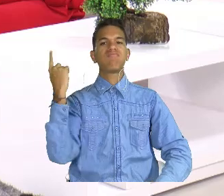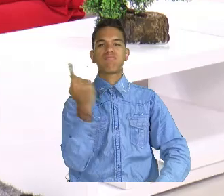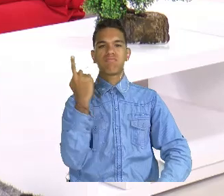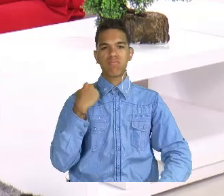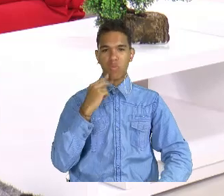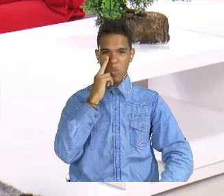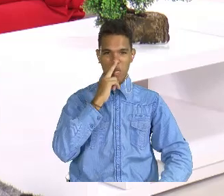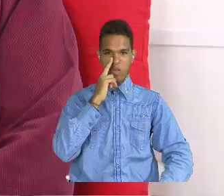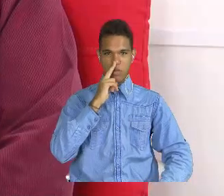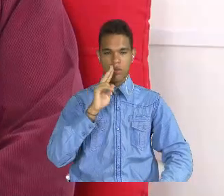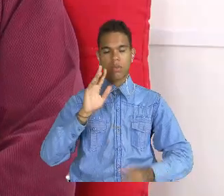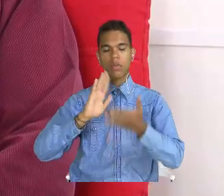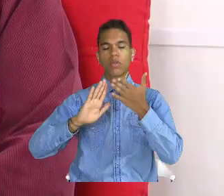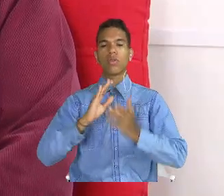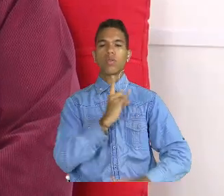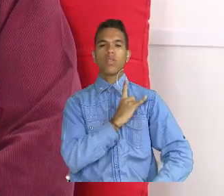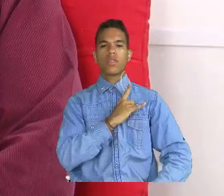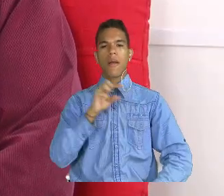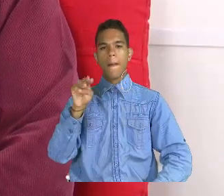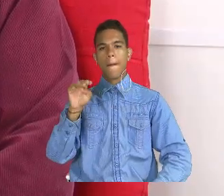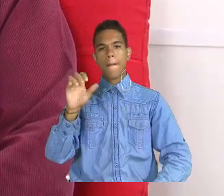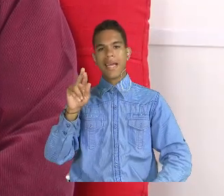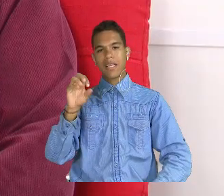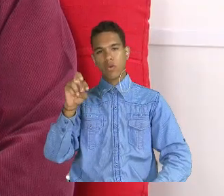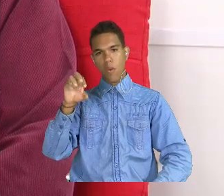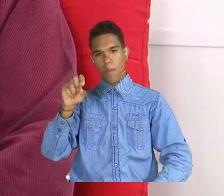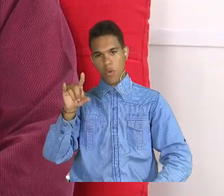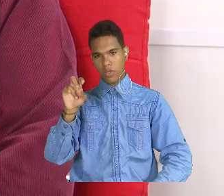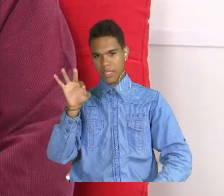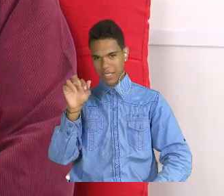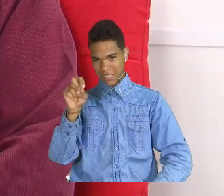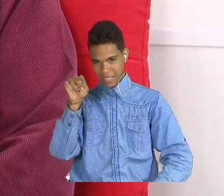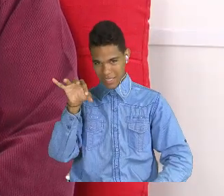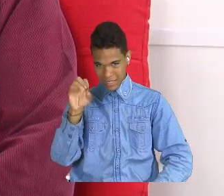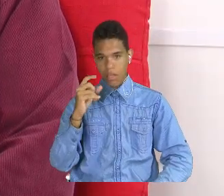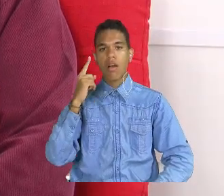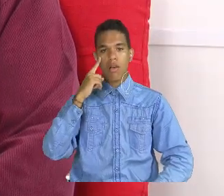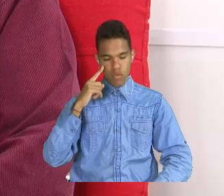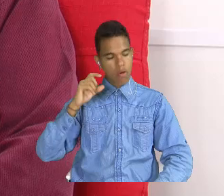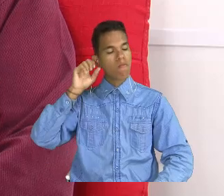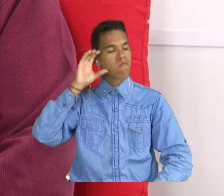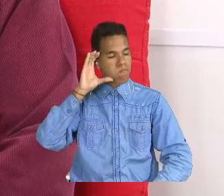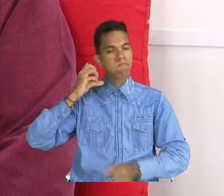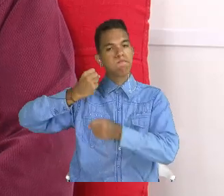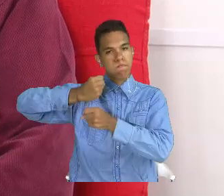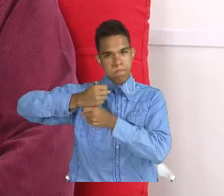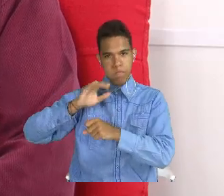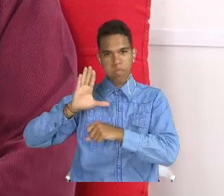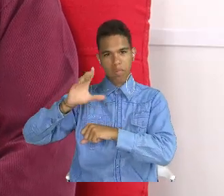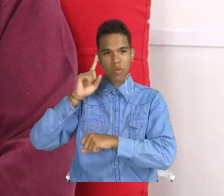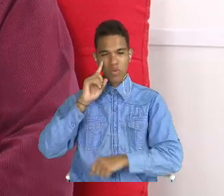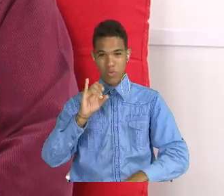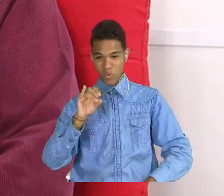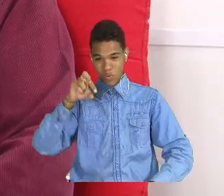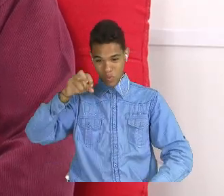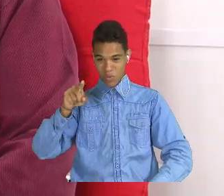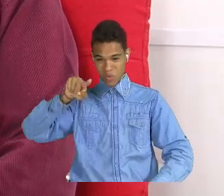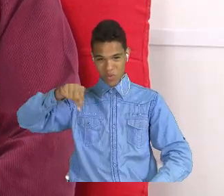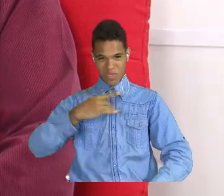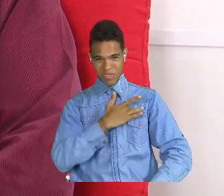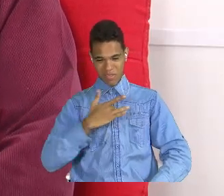auditoría. En auditoría médica, trabajo con Corporación IPS aquí en Barranca Bermeja. Soy nacido,